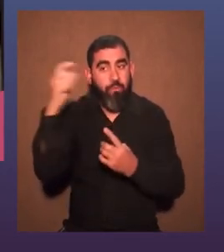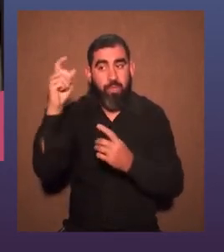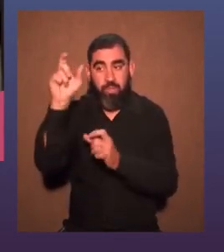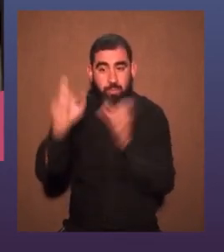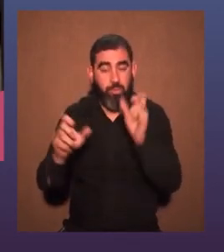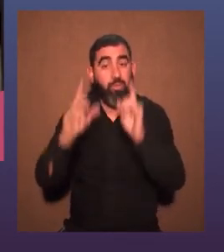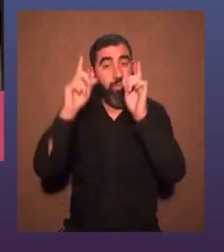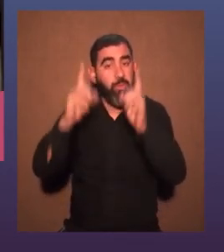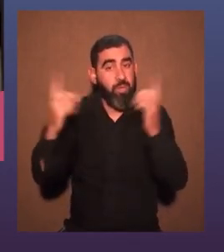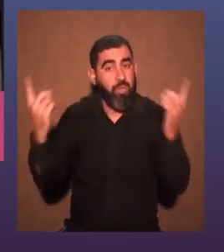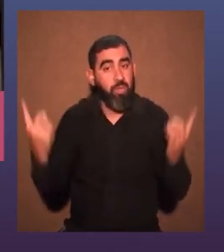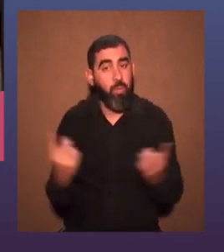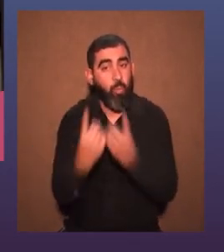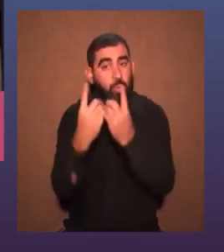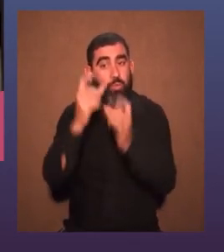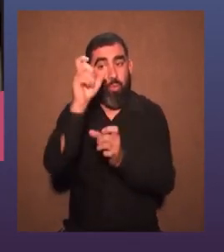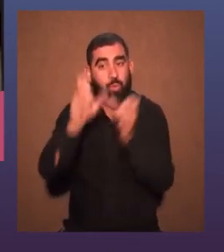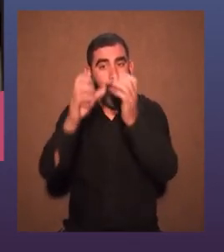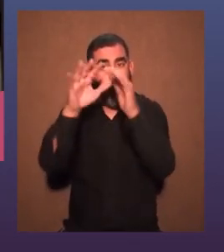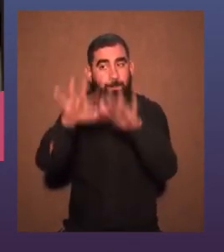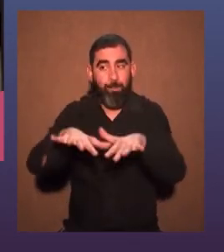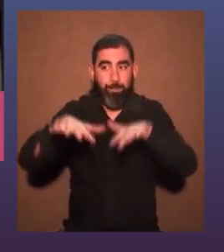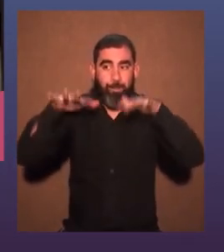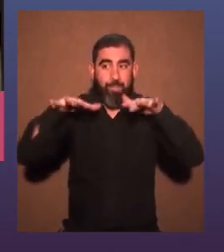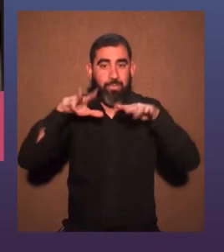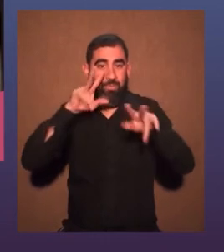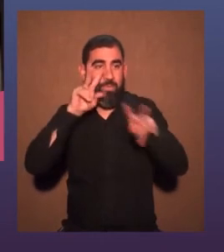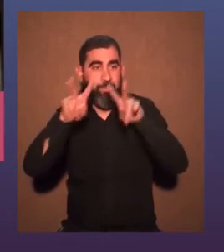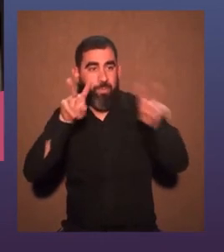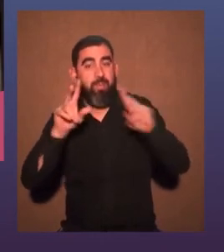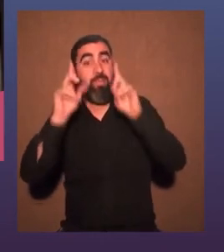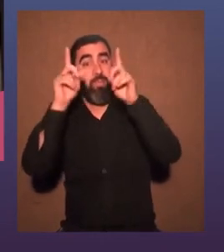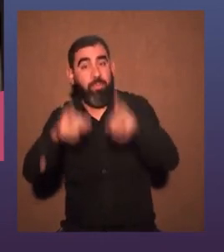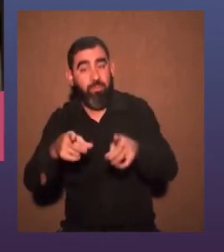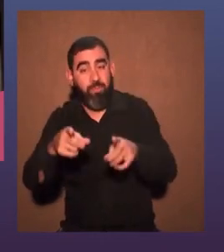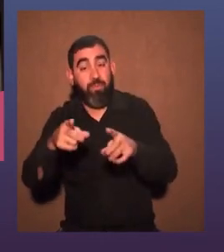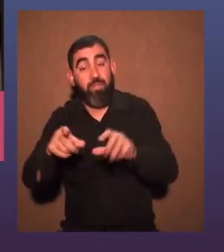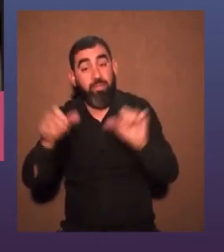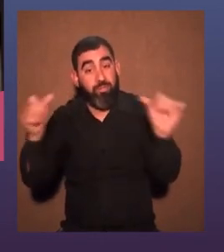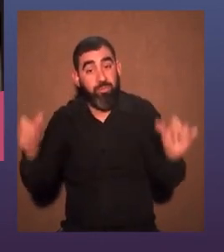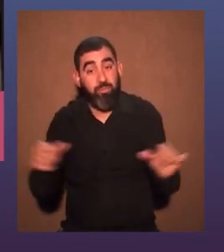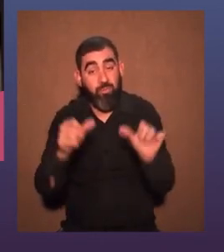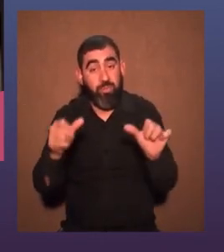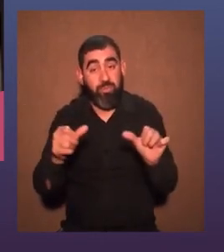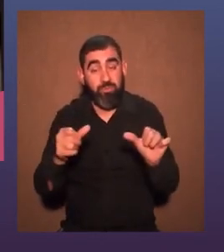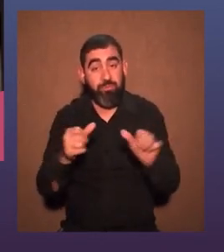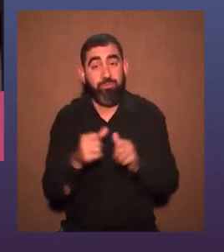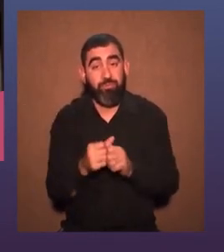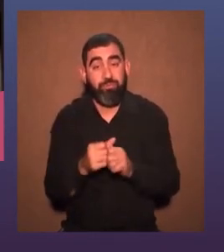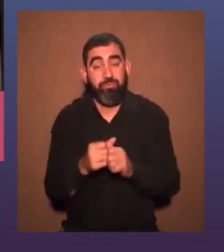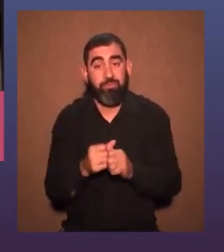la promesa del encuentro también con los espectadores. Claro. Y eso lo vuelve